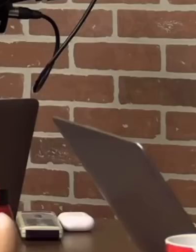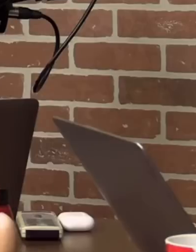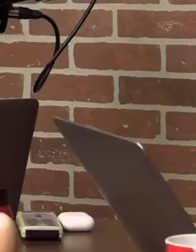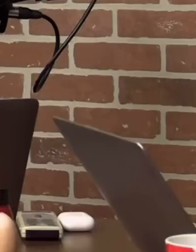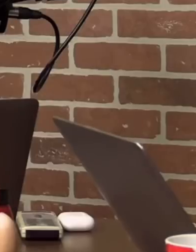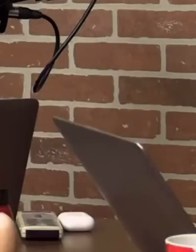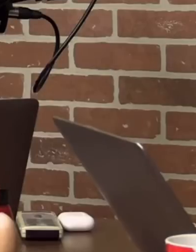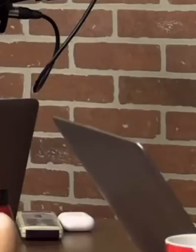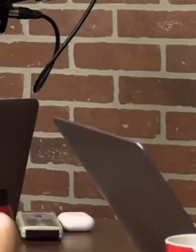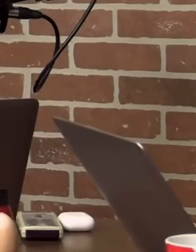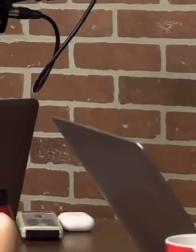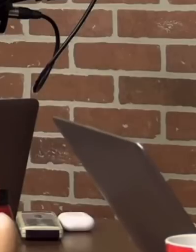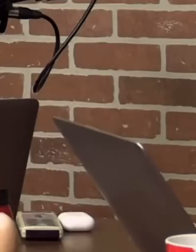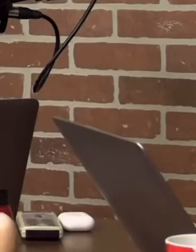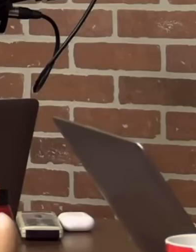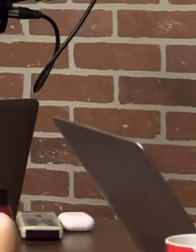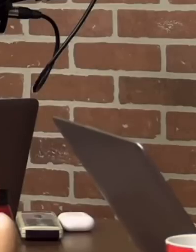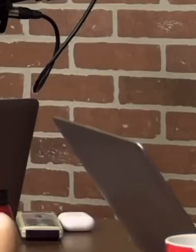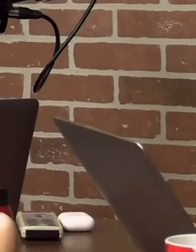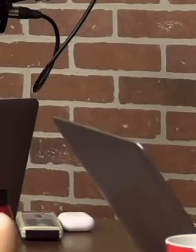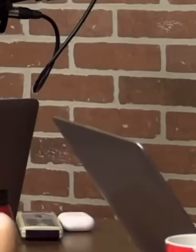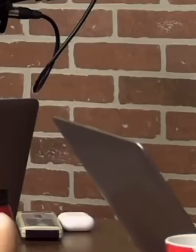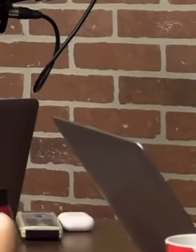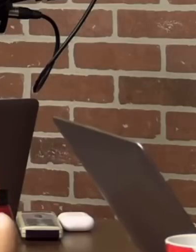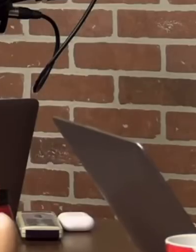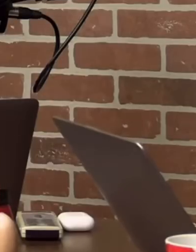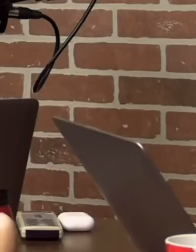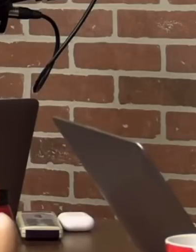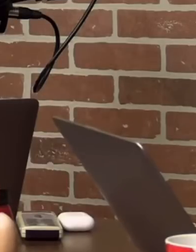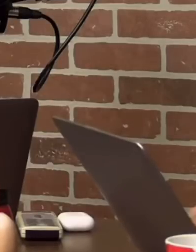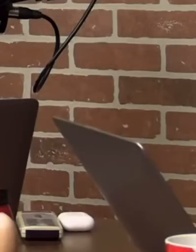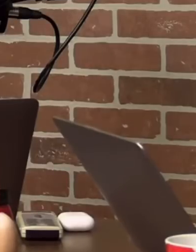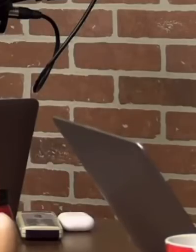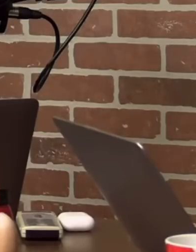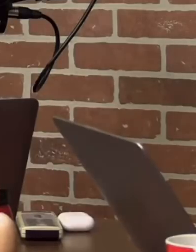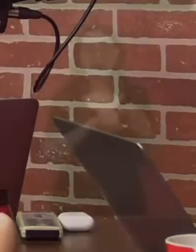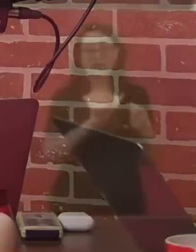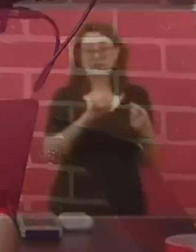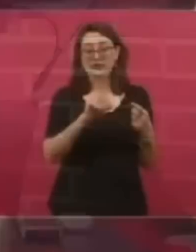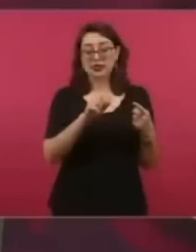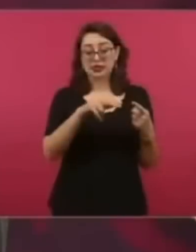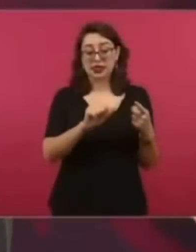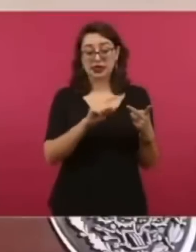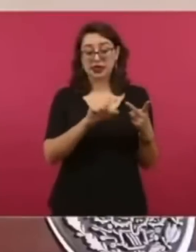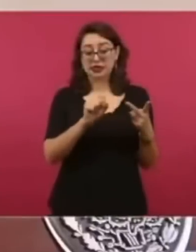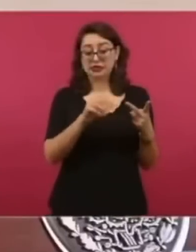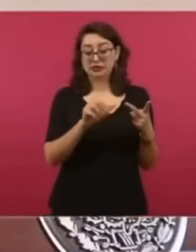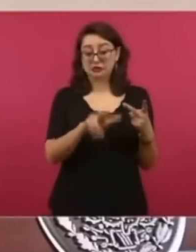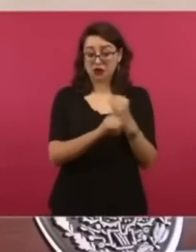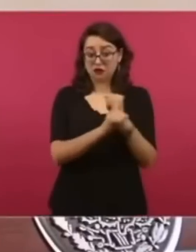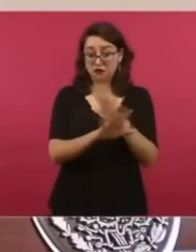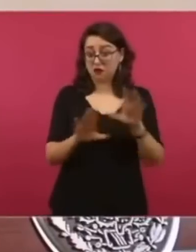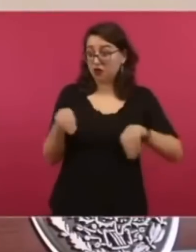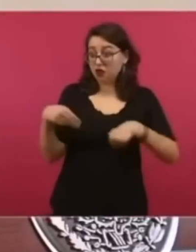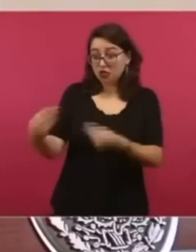este organismo en el caso naturalmente del caso Ayotzinapa y